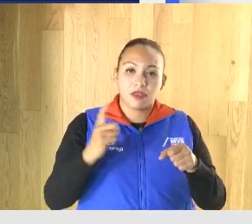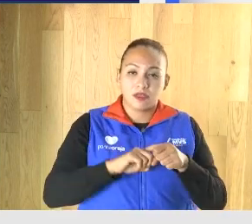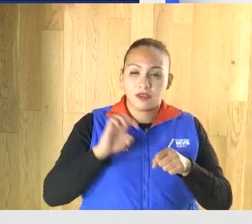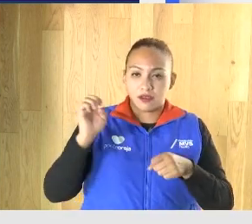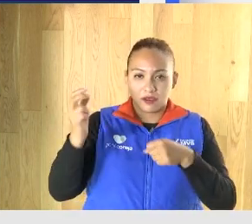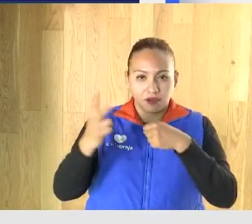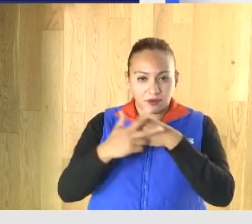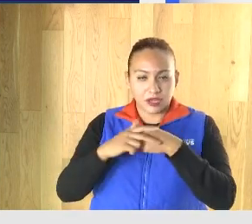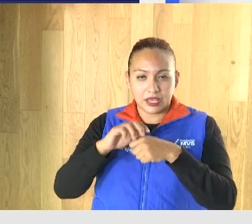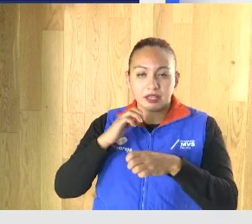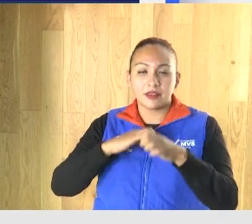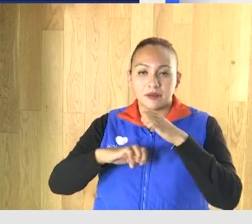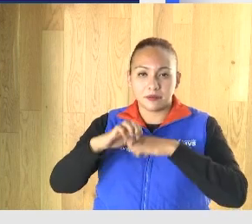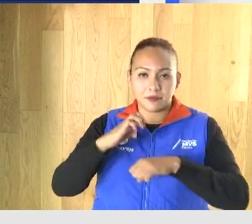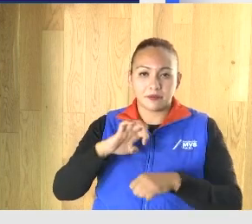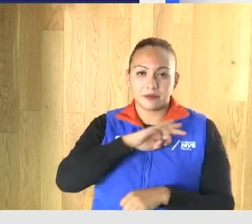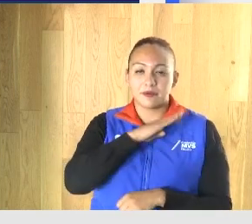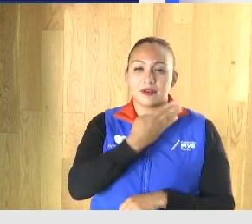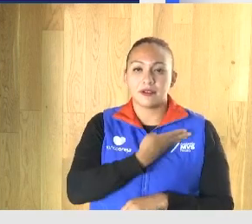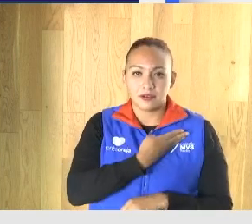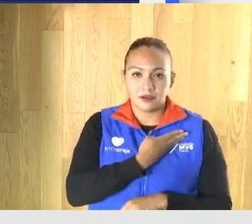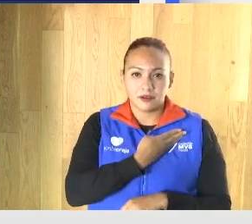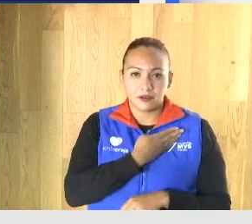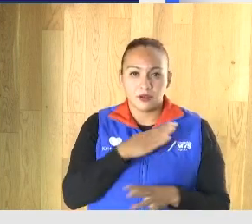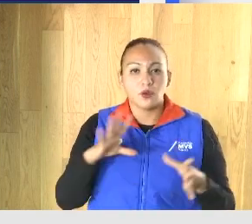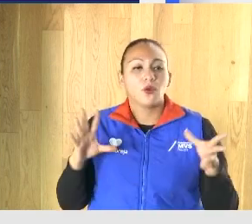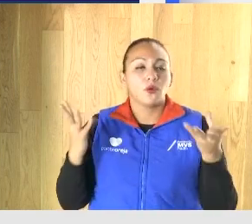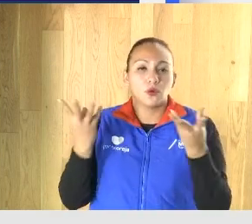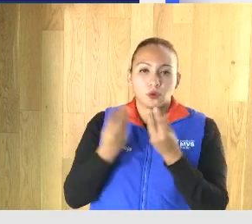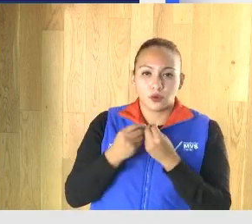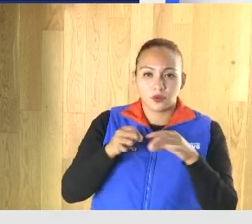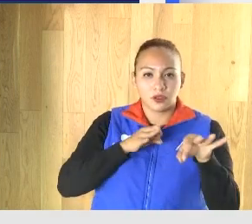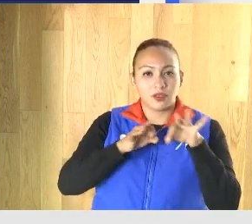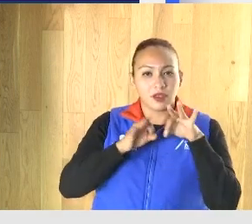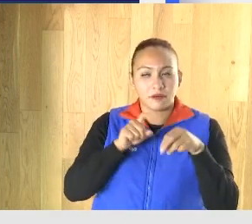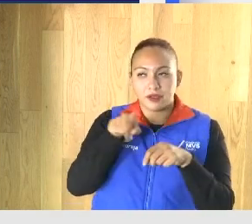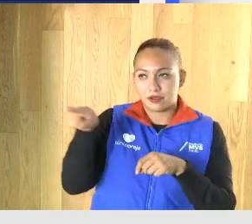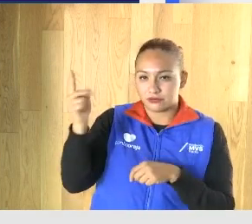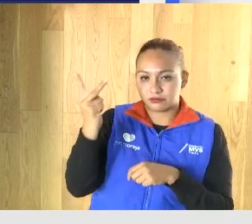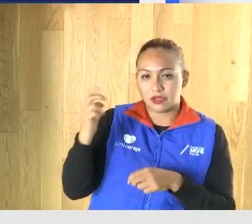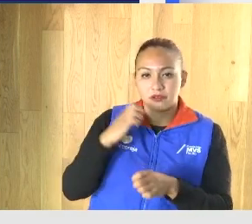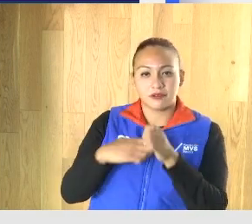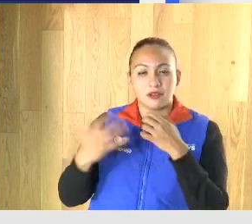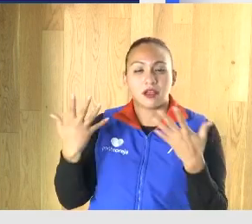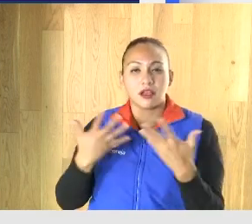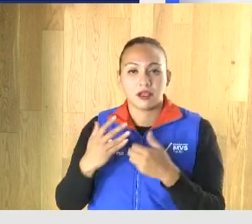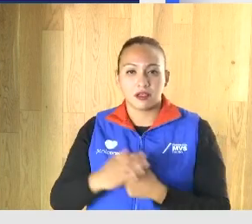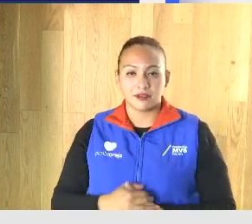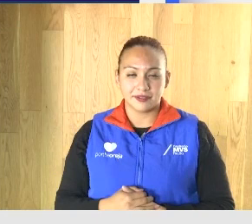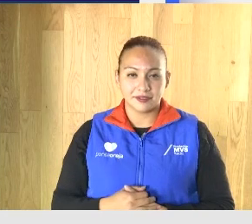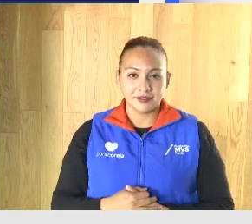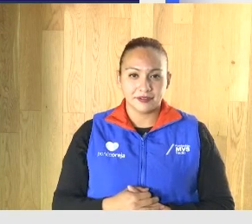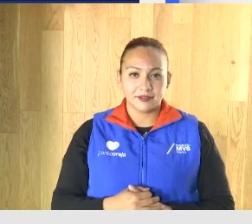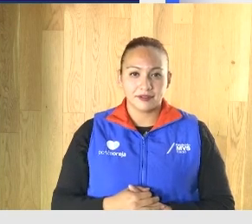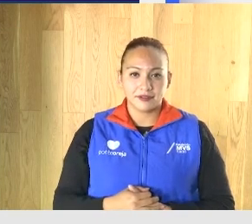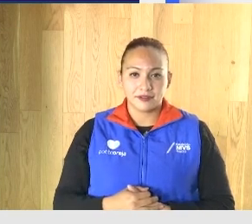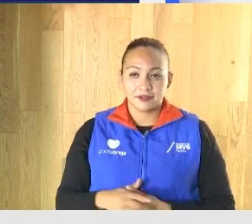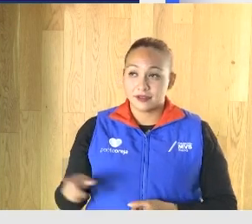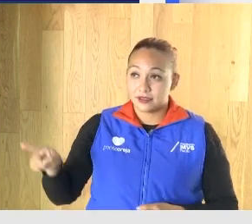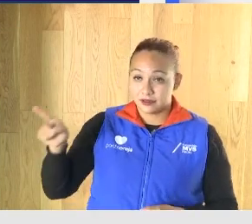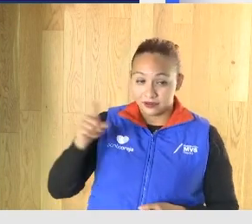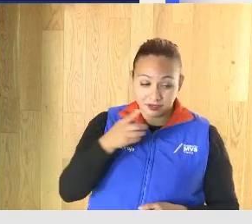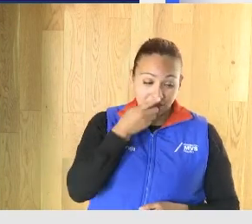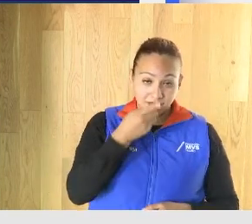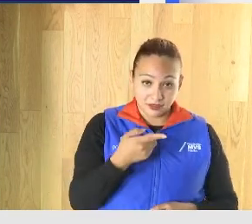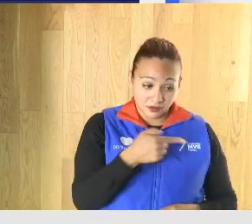por el Desarrollo Sostenible, en línea con, obviamente, el trabajo que ha hecho el World Business Council. Y según el World Business Council, si